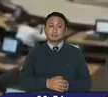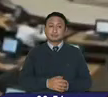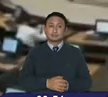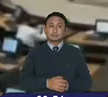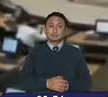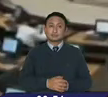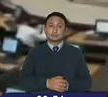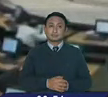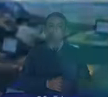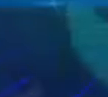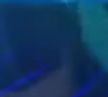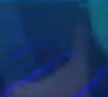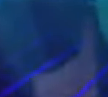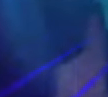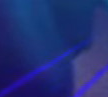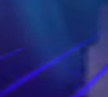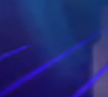Navarro.